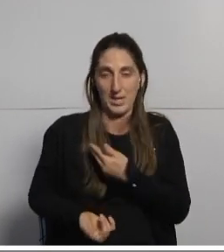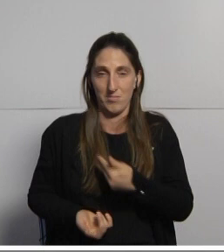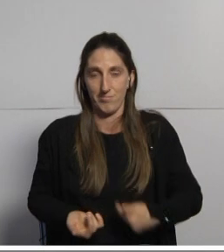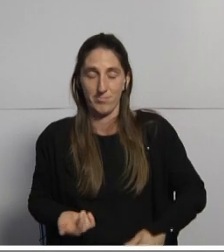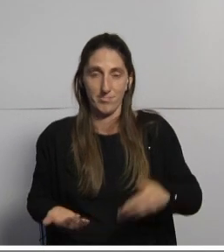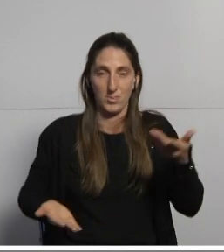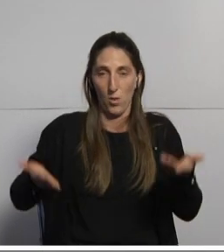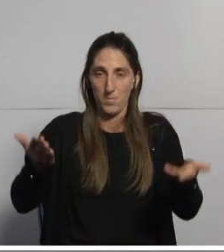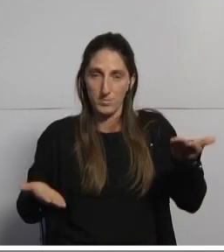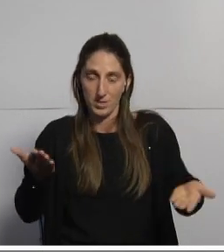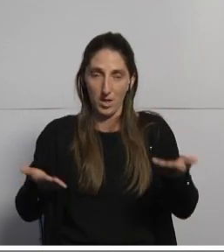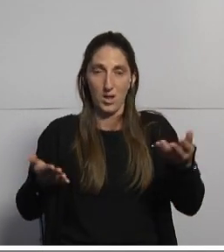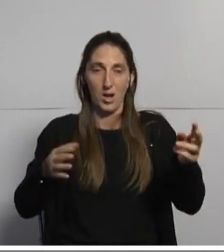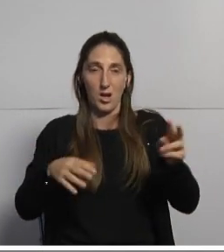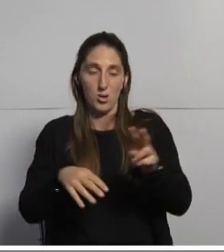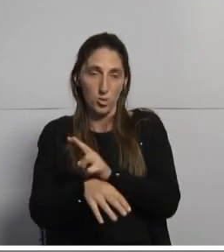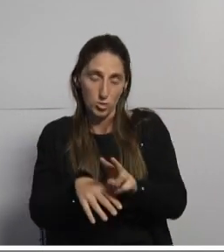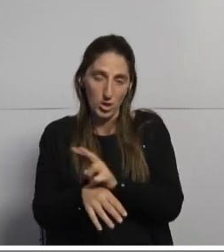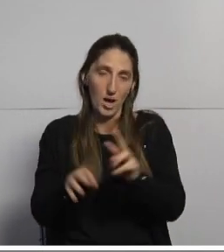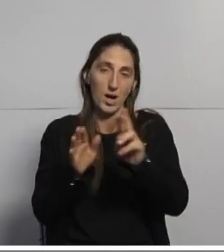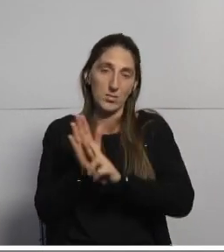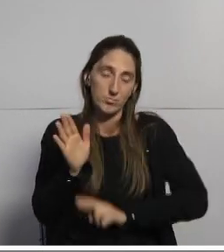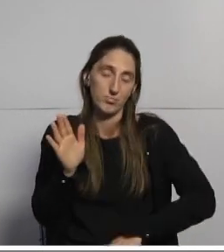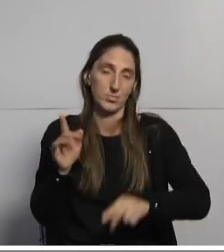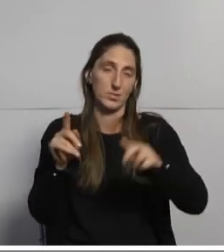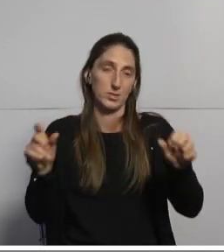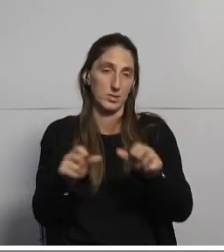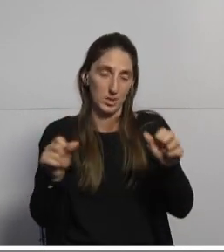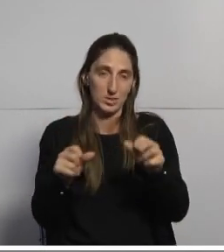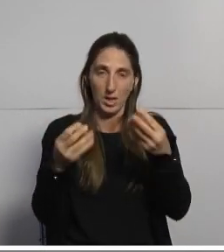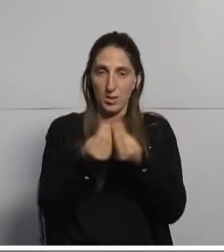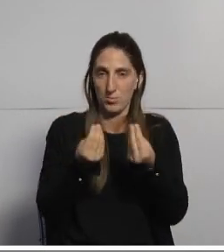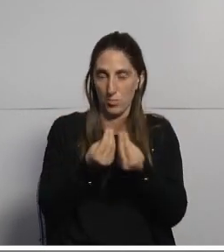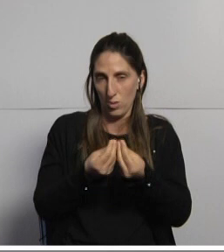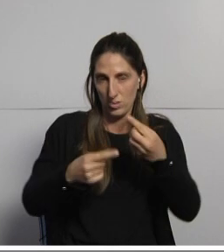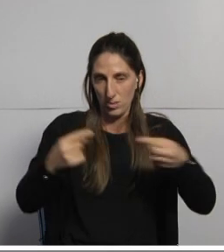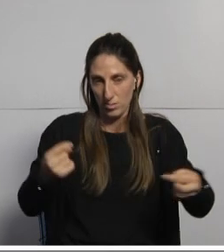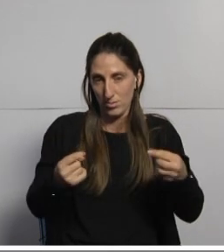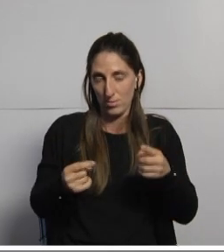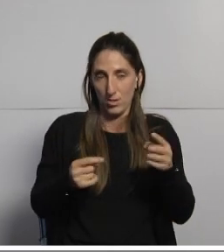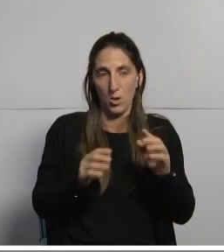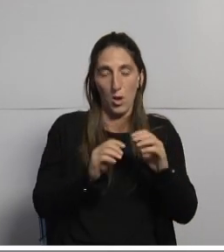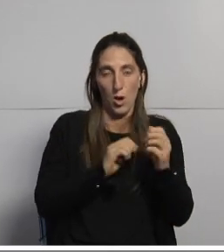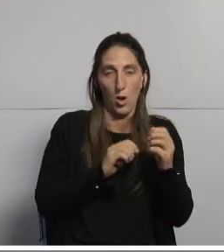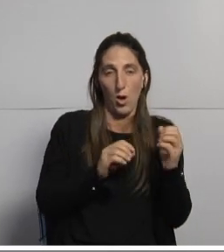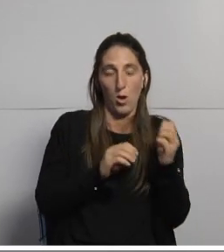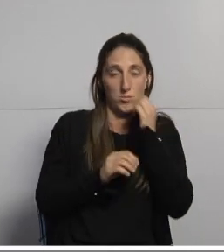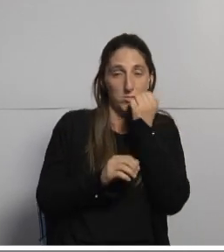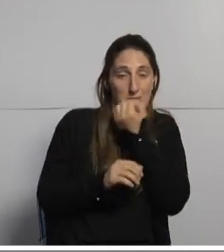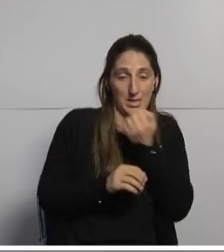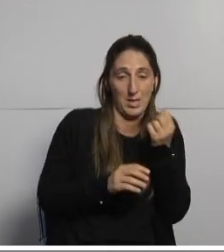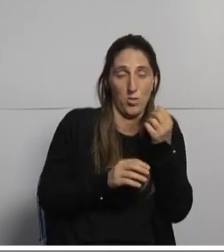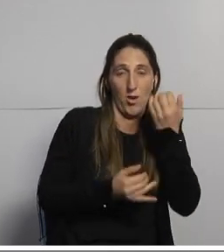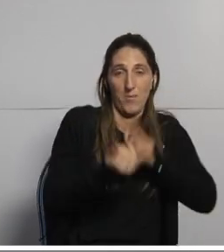mucha regulación y bueno, anonimización, tokenización, enmascaramiento de los datos o como sea, porque muchas veces no es